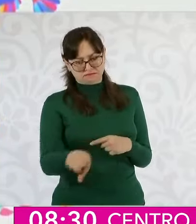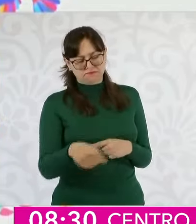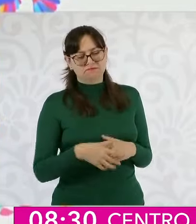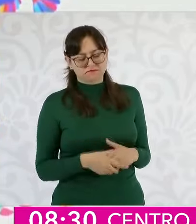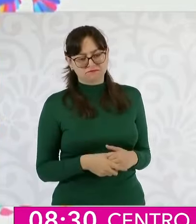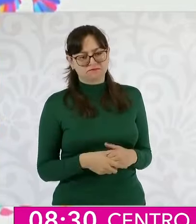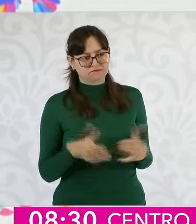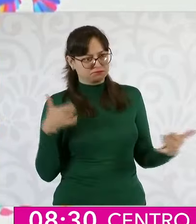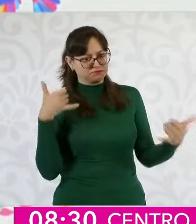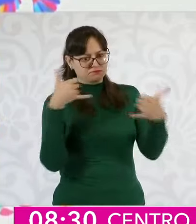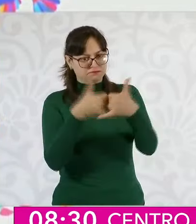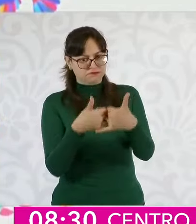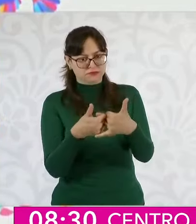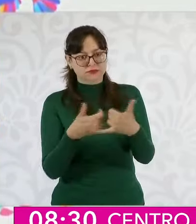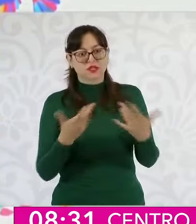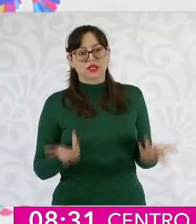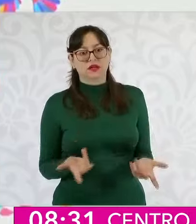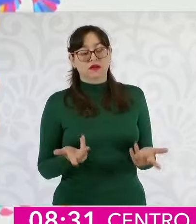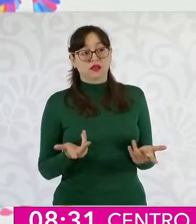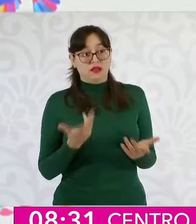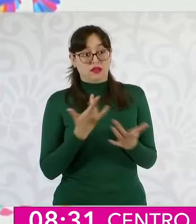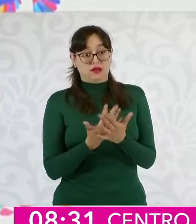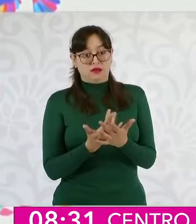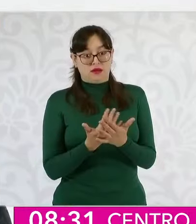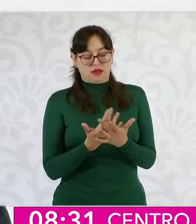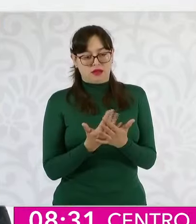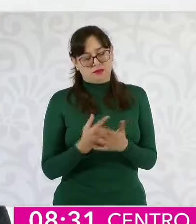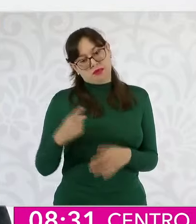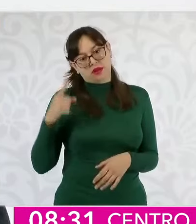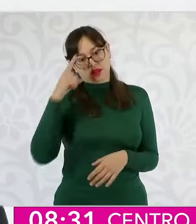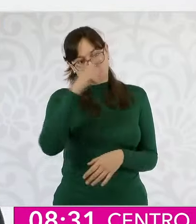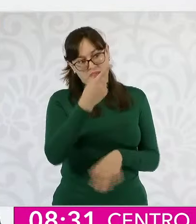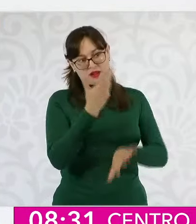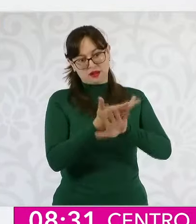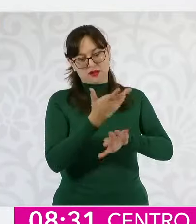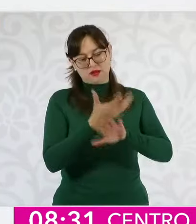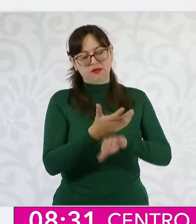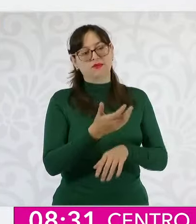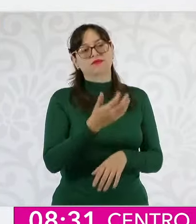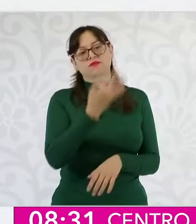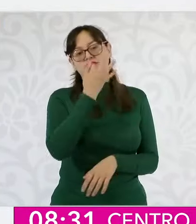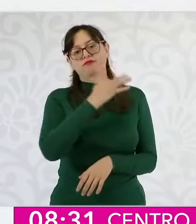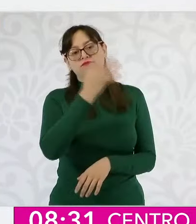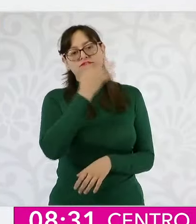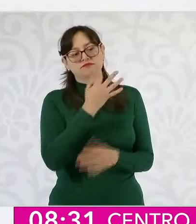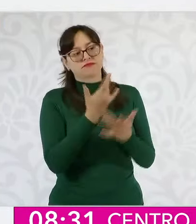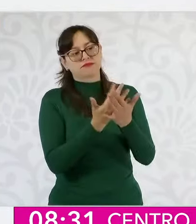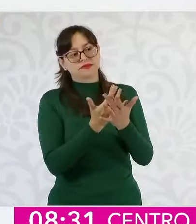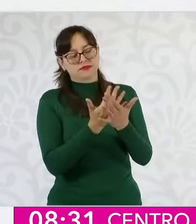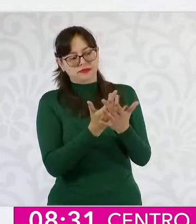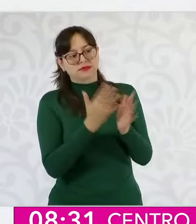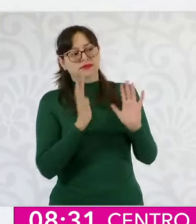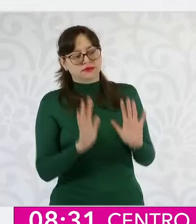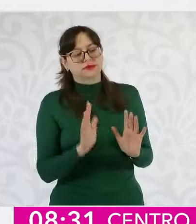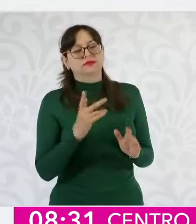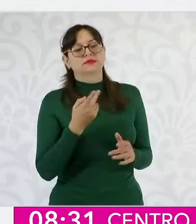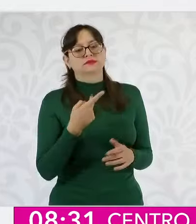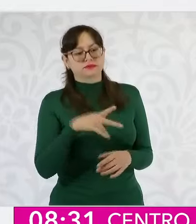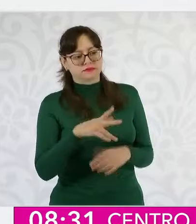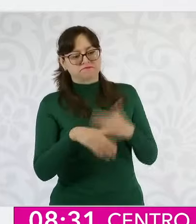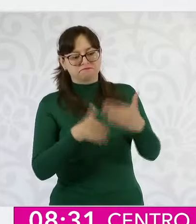viene el Día de Gracias, el Thanksgiving en Estados Unidos, pero bueno, que en estos días